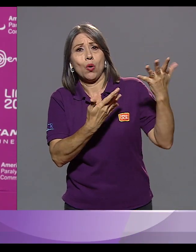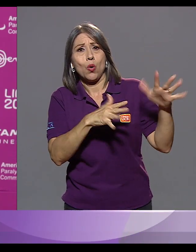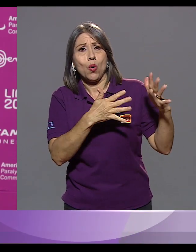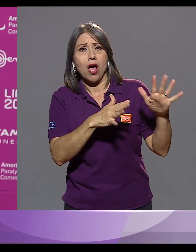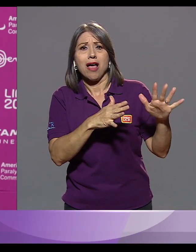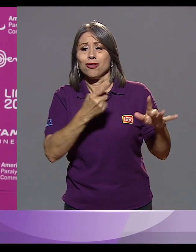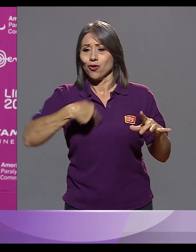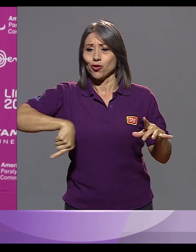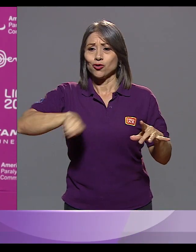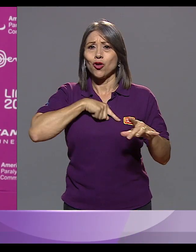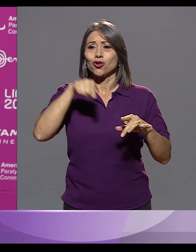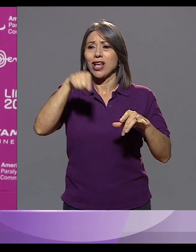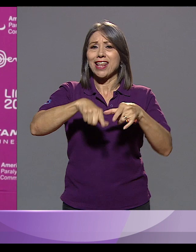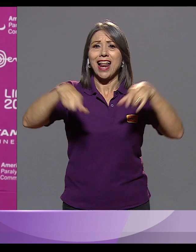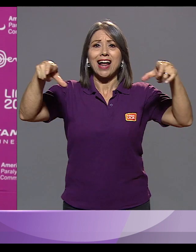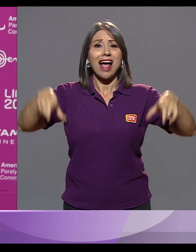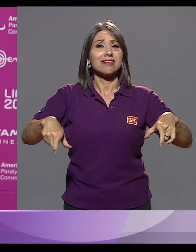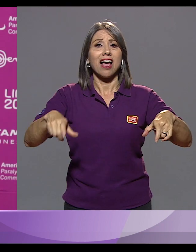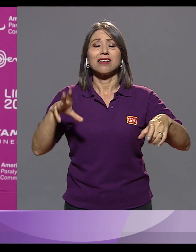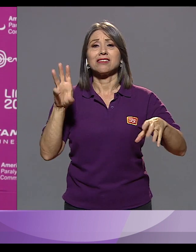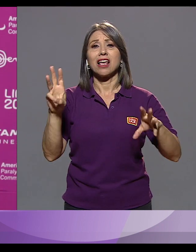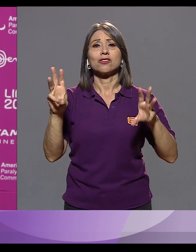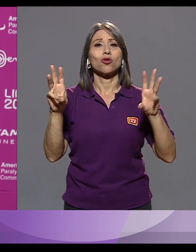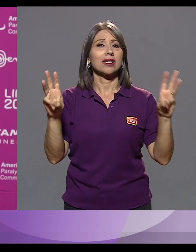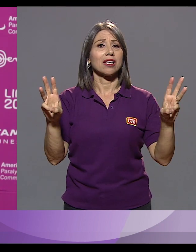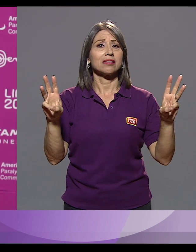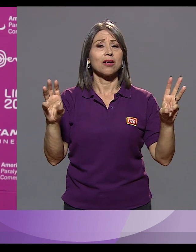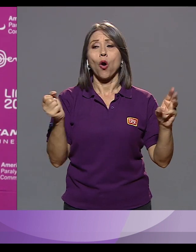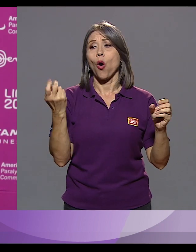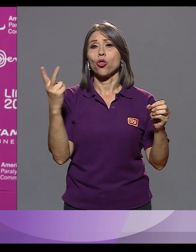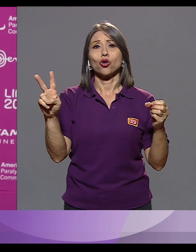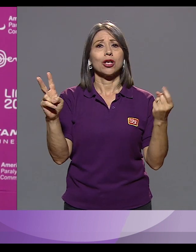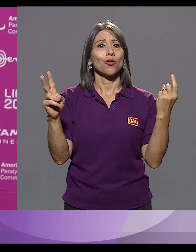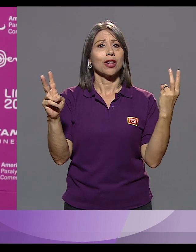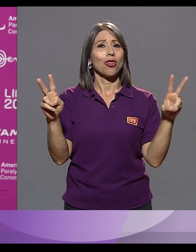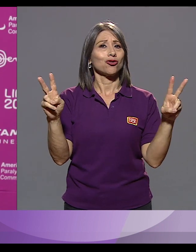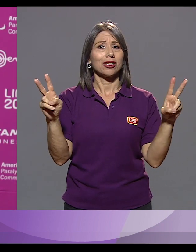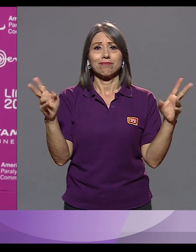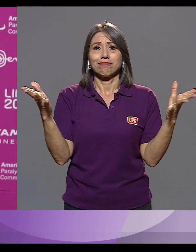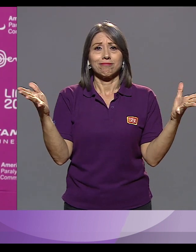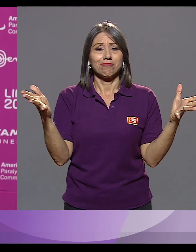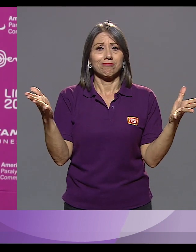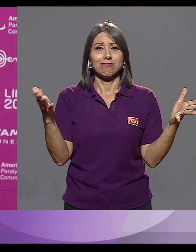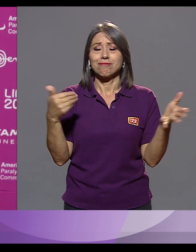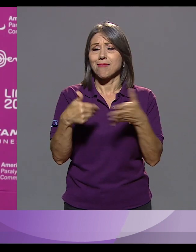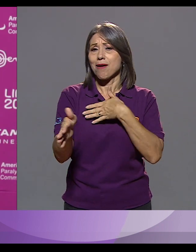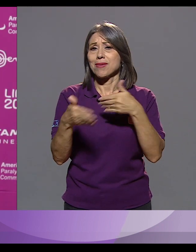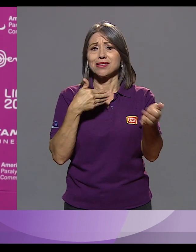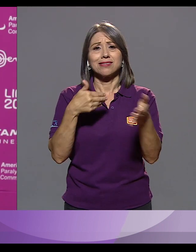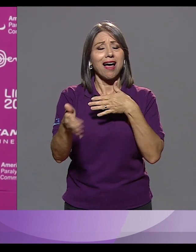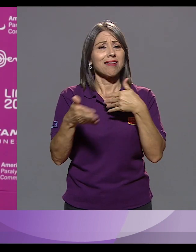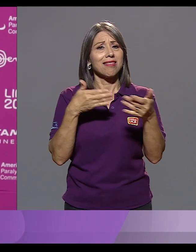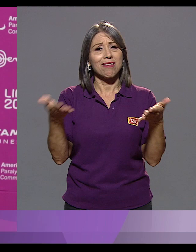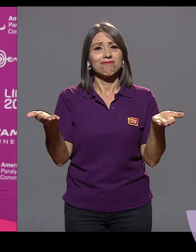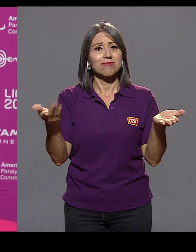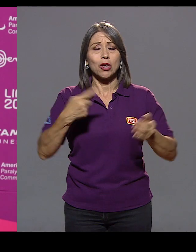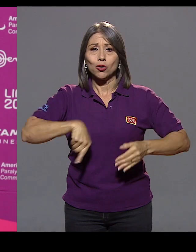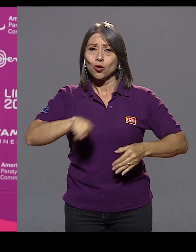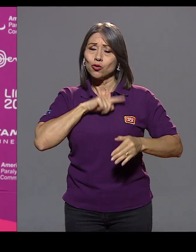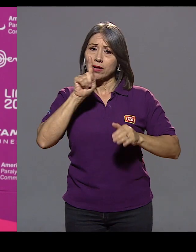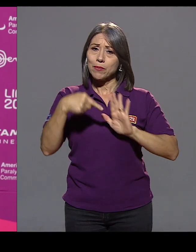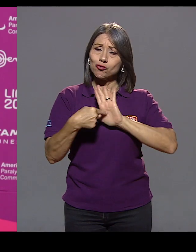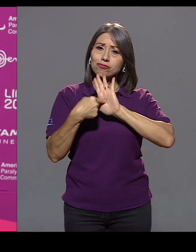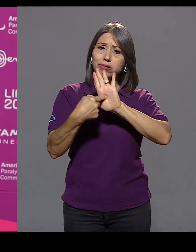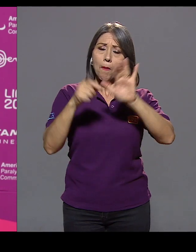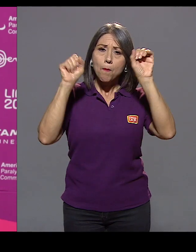estatura. En la cancha somos 6 contra 6 o 12 contra 12 con la banca, y a pesar de lo que tengamos enfrente, demostrar